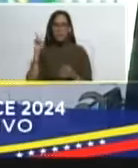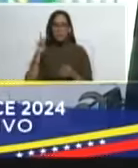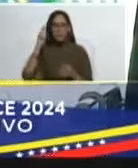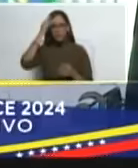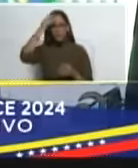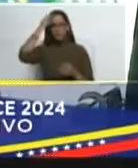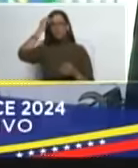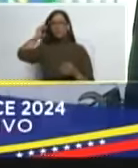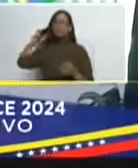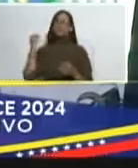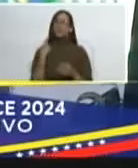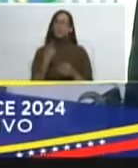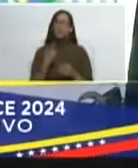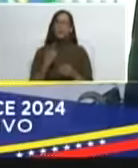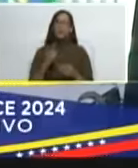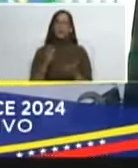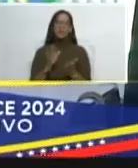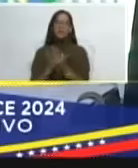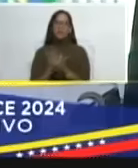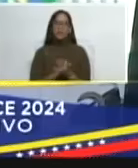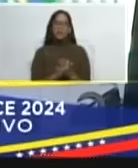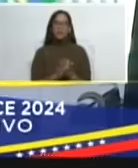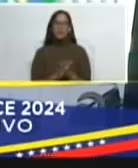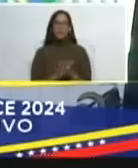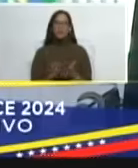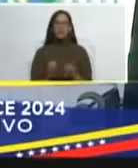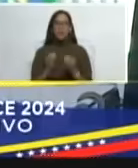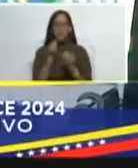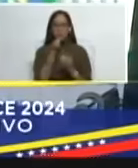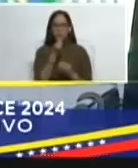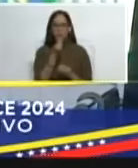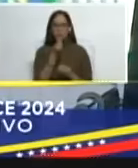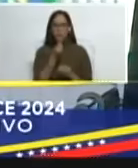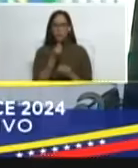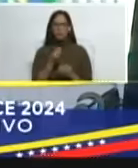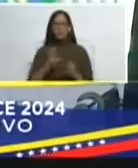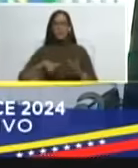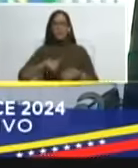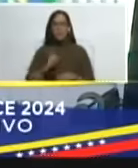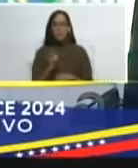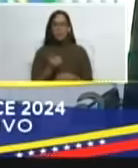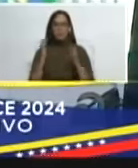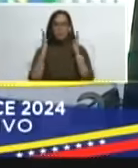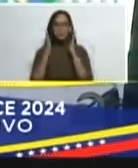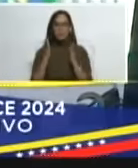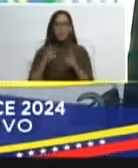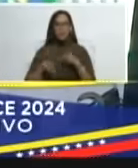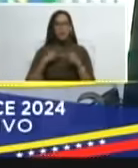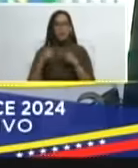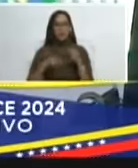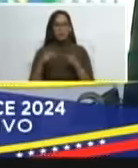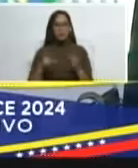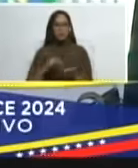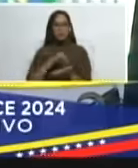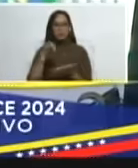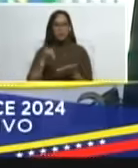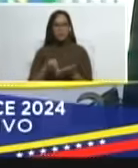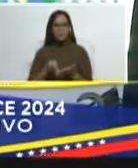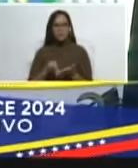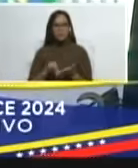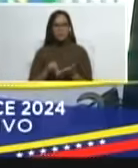de una estabilidad de suministro, de consumo, de una estabilidad de poder acceder a los productos de origen nacional, que